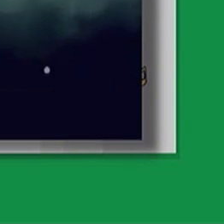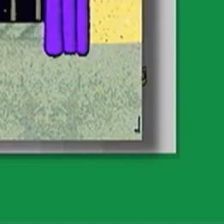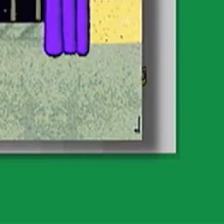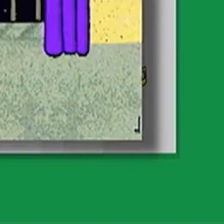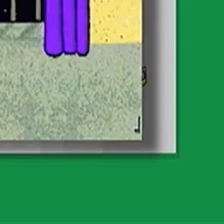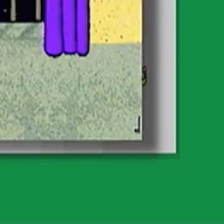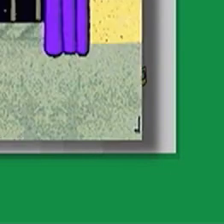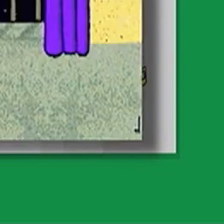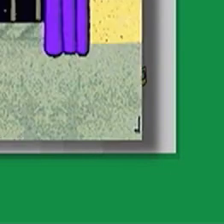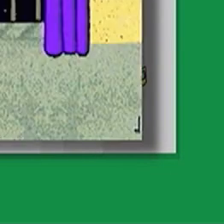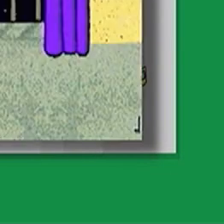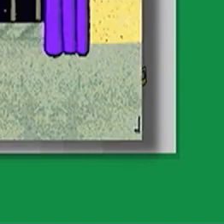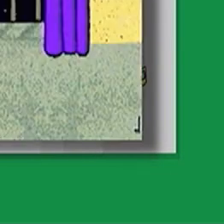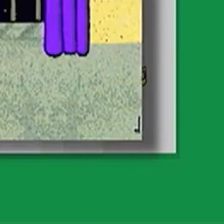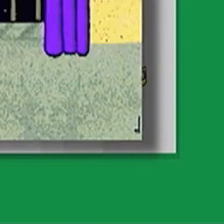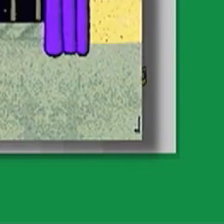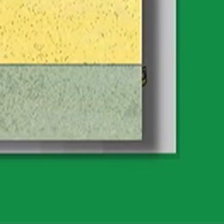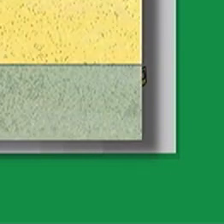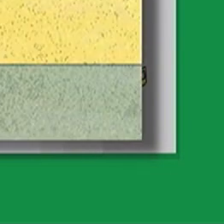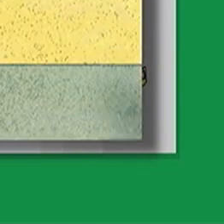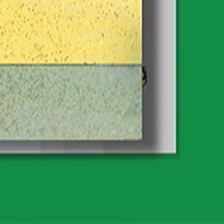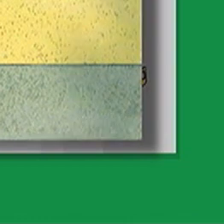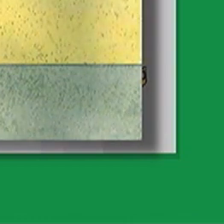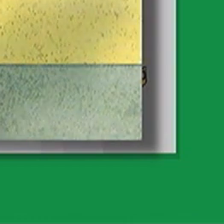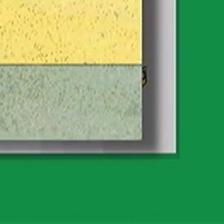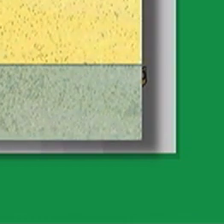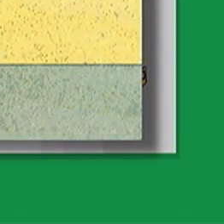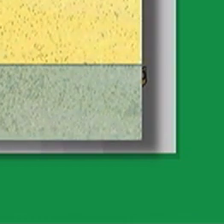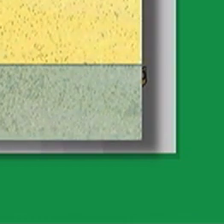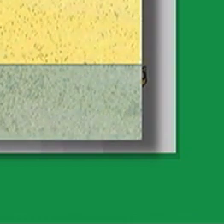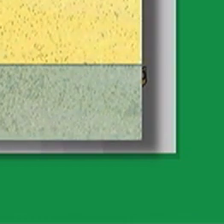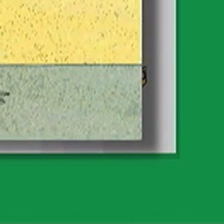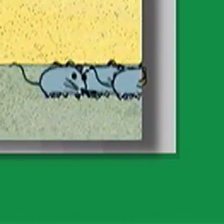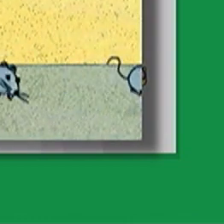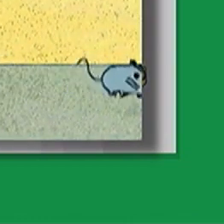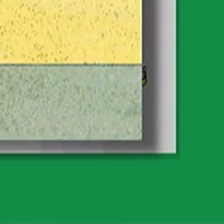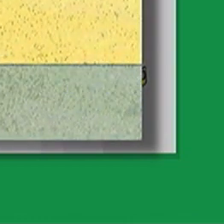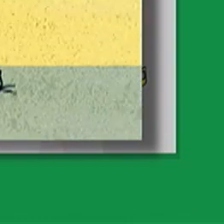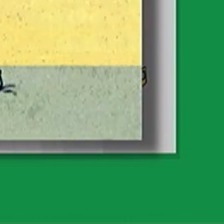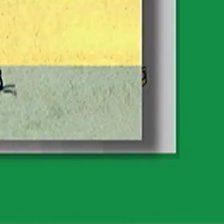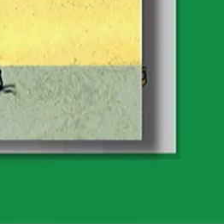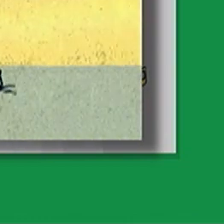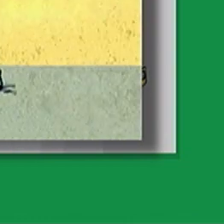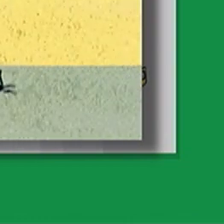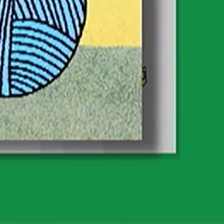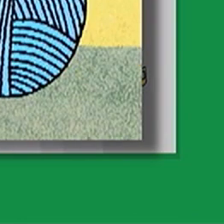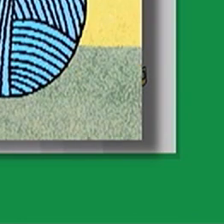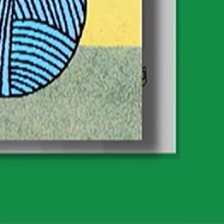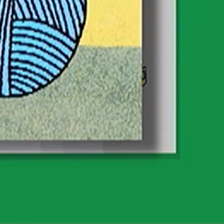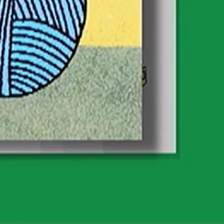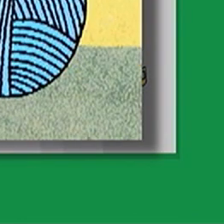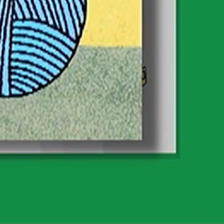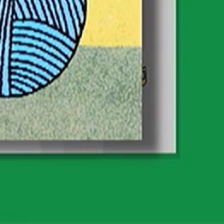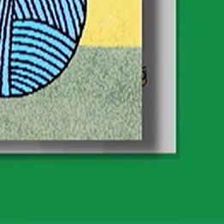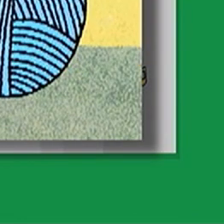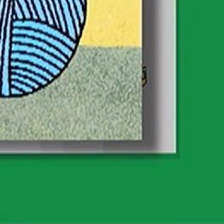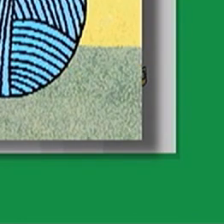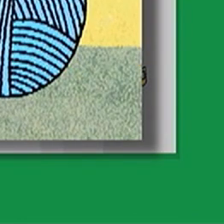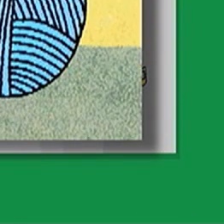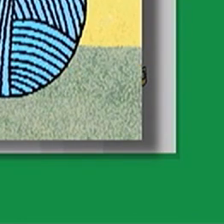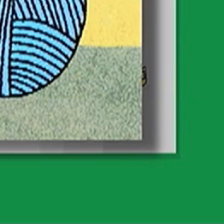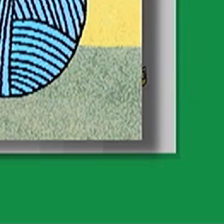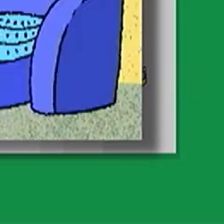Sopetón, se metió un murciélago por el balcón y los ratoncitos corrieron toditos bajo